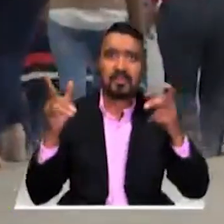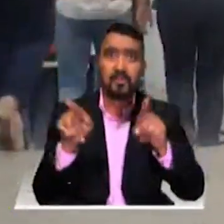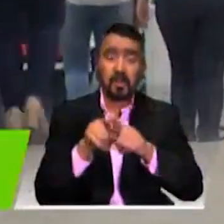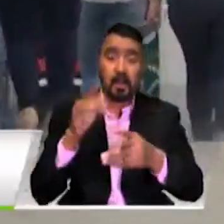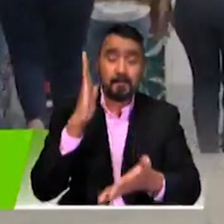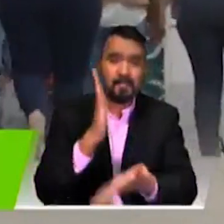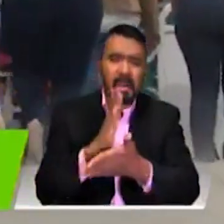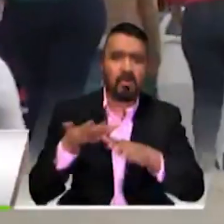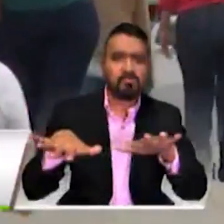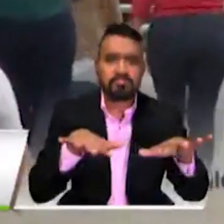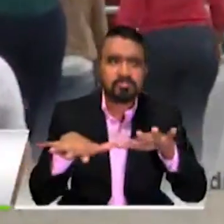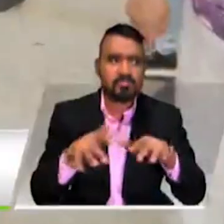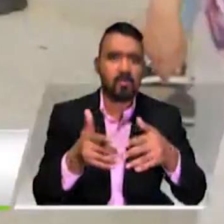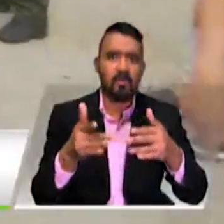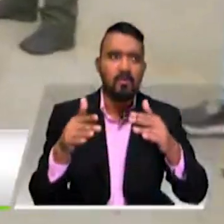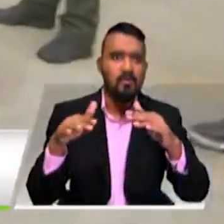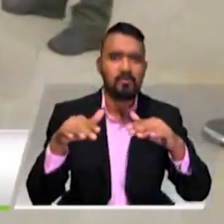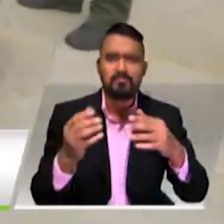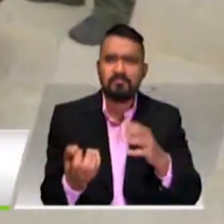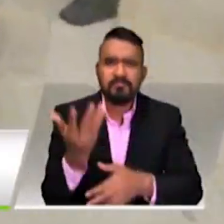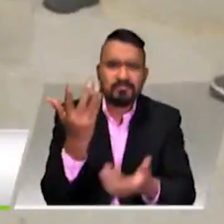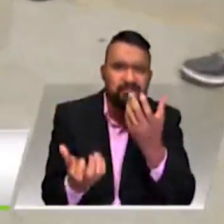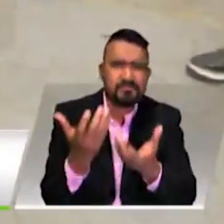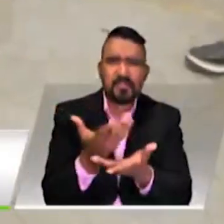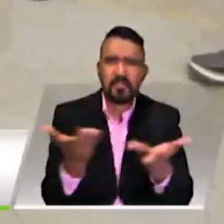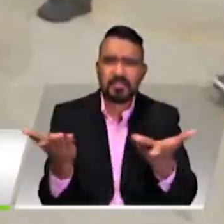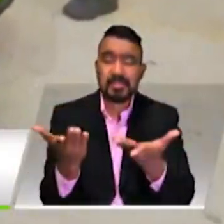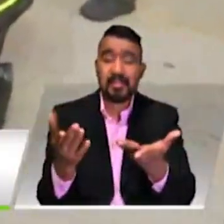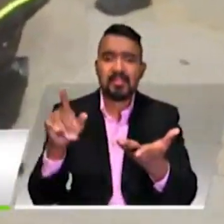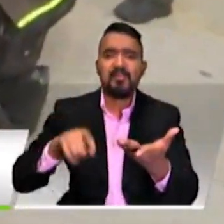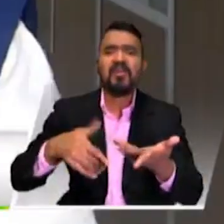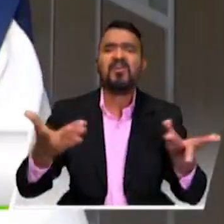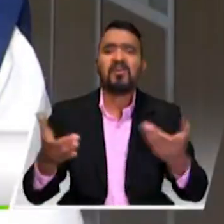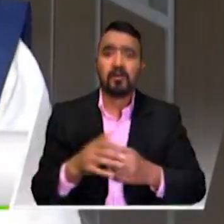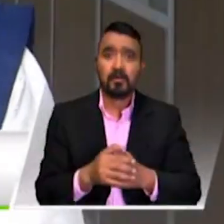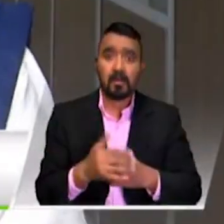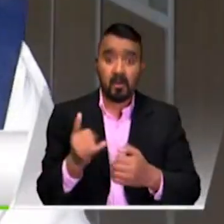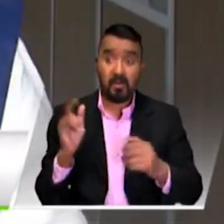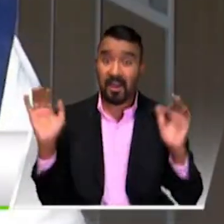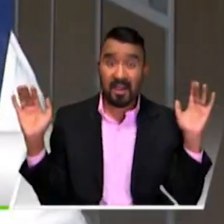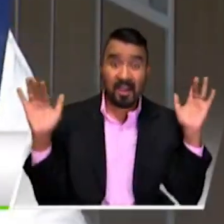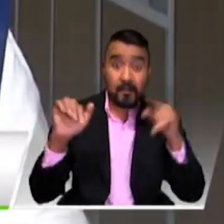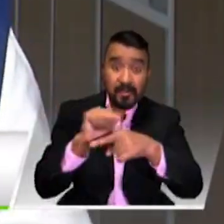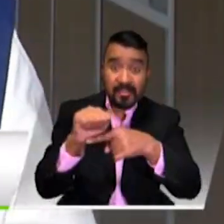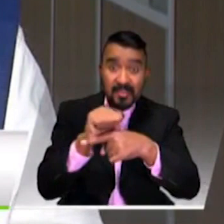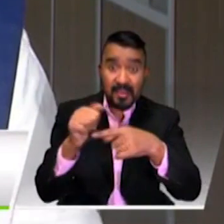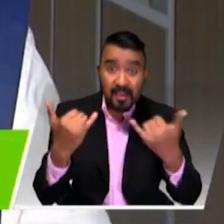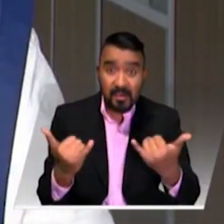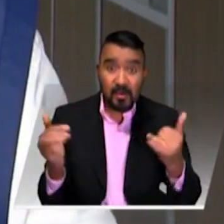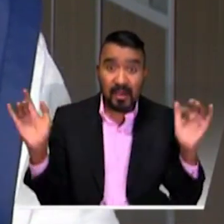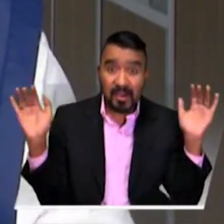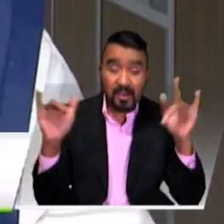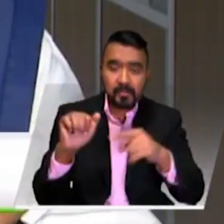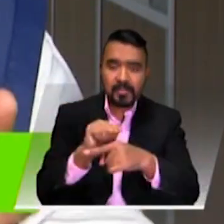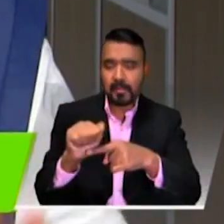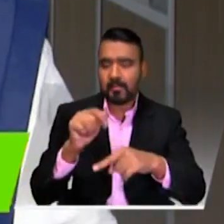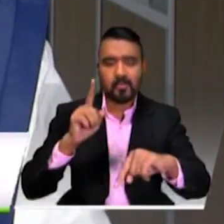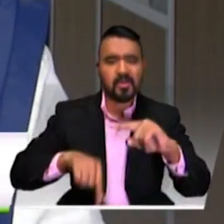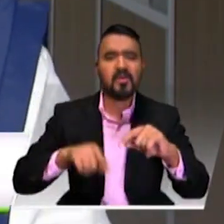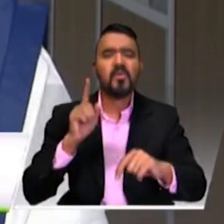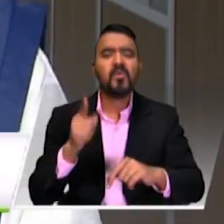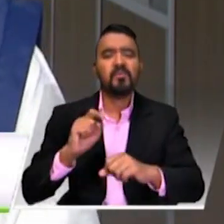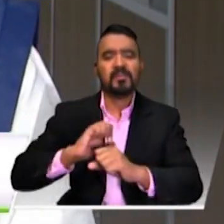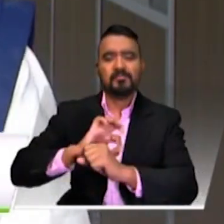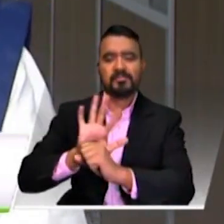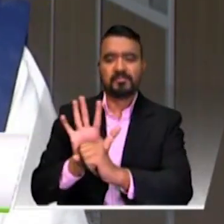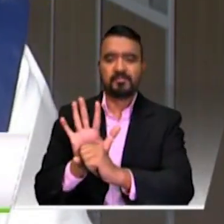natural sí será evaluada, pero esta vez desde el escritorio. Como ahorita estamos en el tema de la pandemia, vamos a hacer un